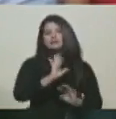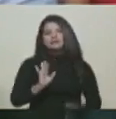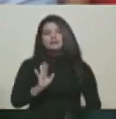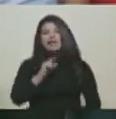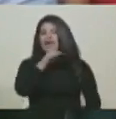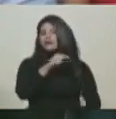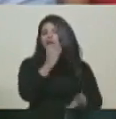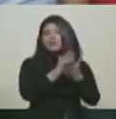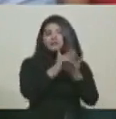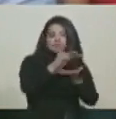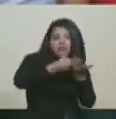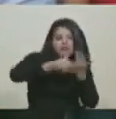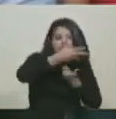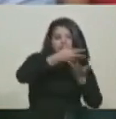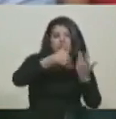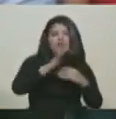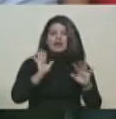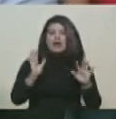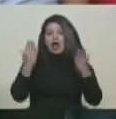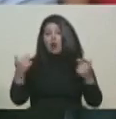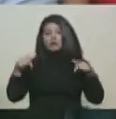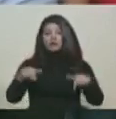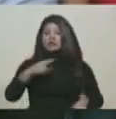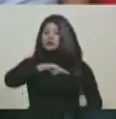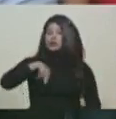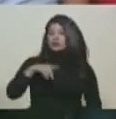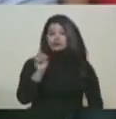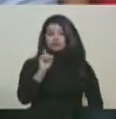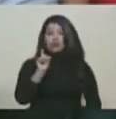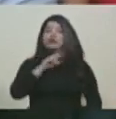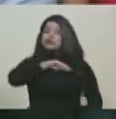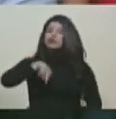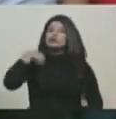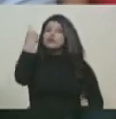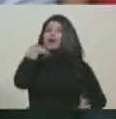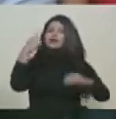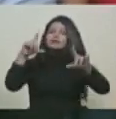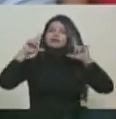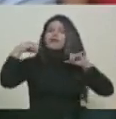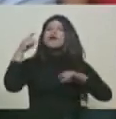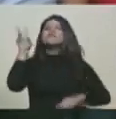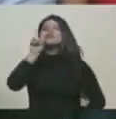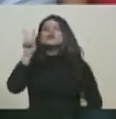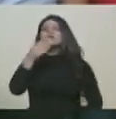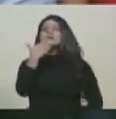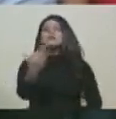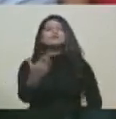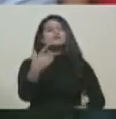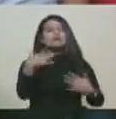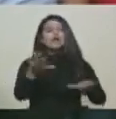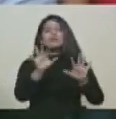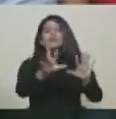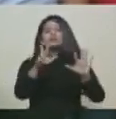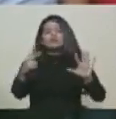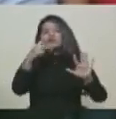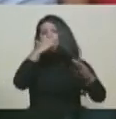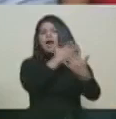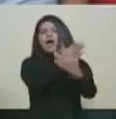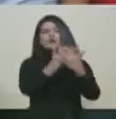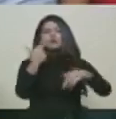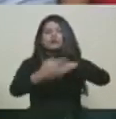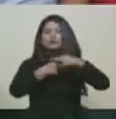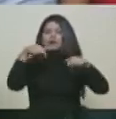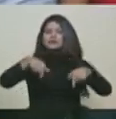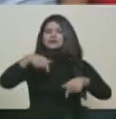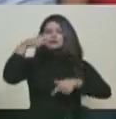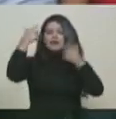de espaldas al pueblo. Nosotros hoy podemos darle la cara al país y podemos decirle 18 años de revolución con Chávez y